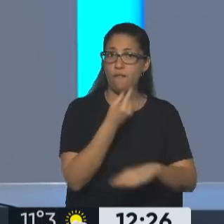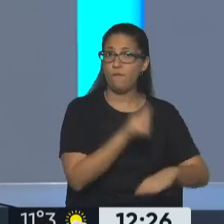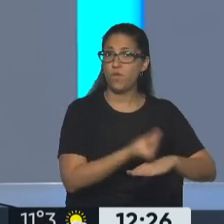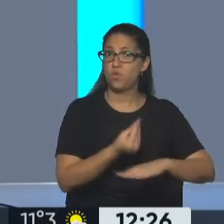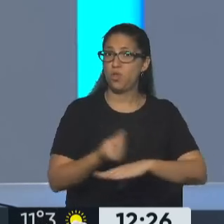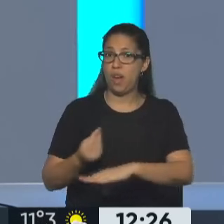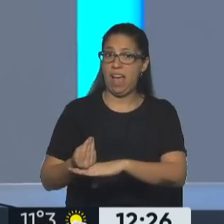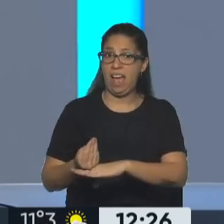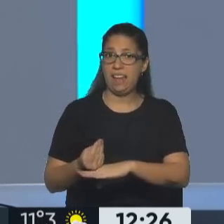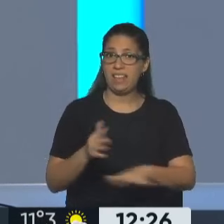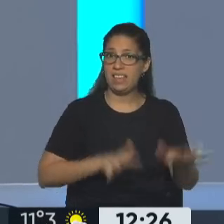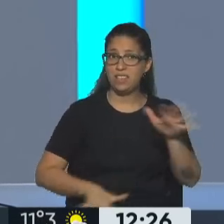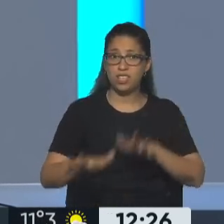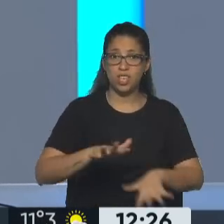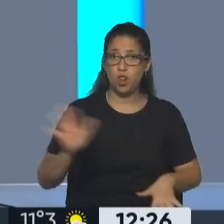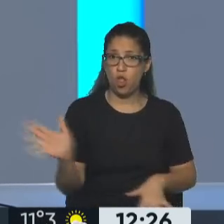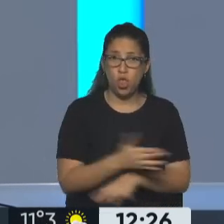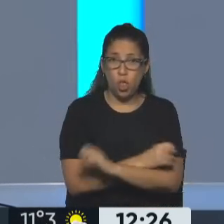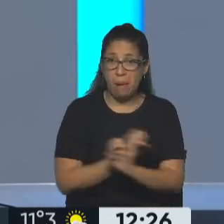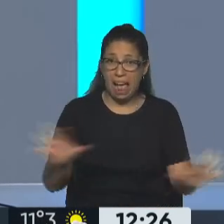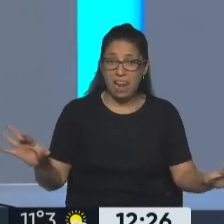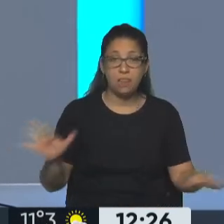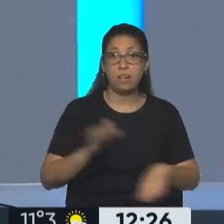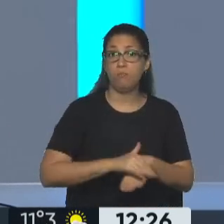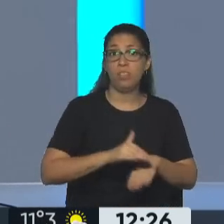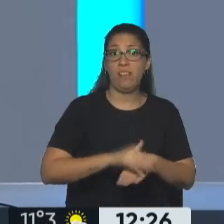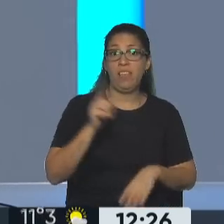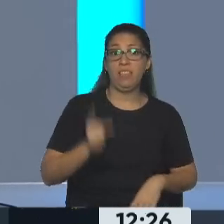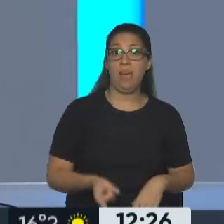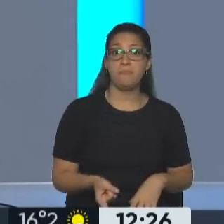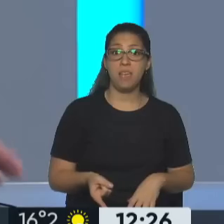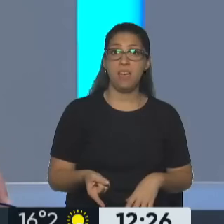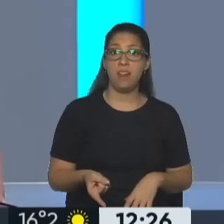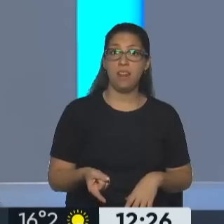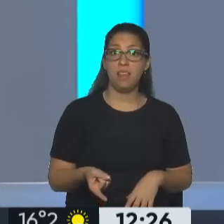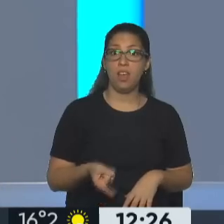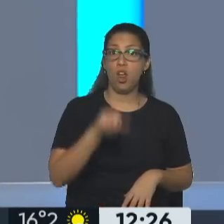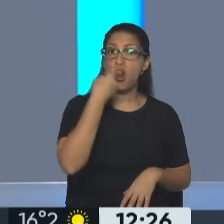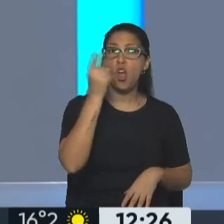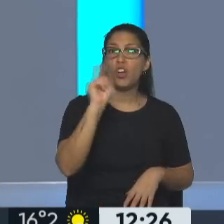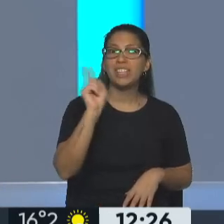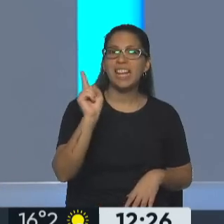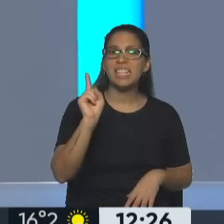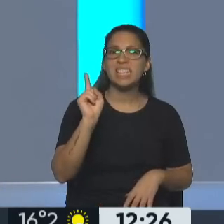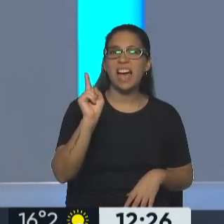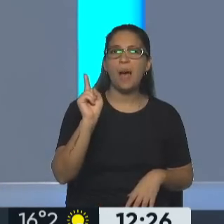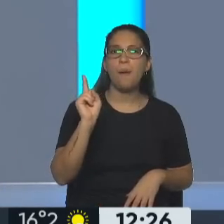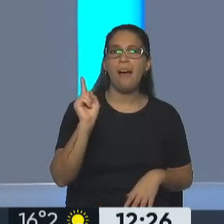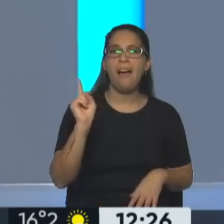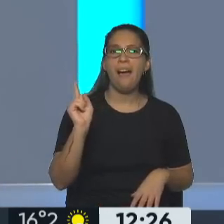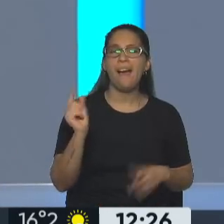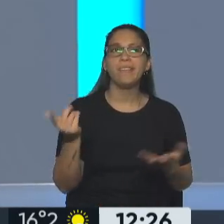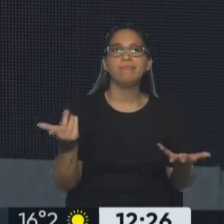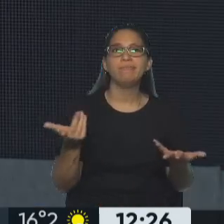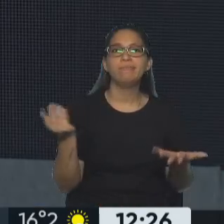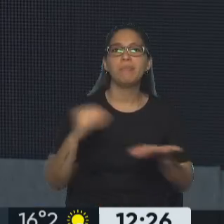funcionarios que hicieron las cosas tan mal, digamos, sin intención ni siquiera de calificarlas de